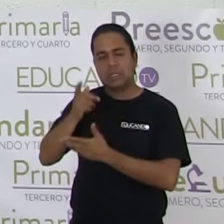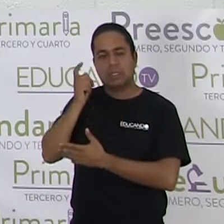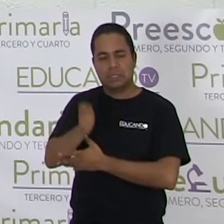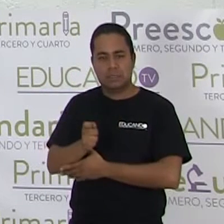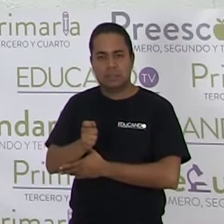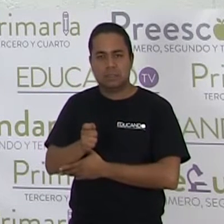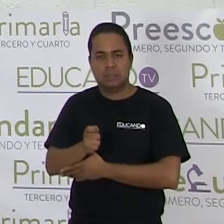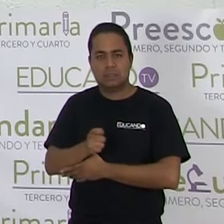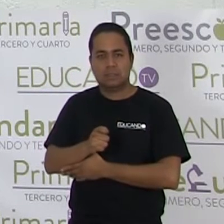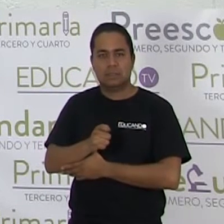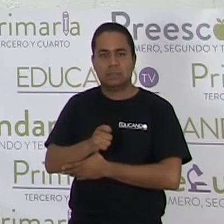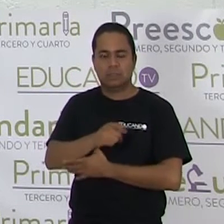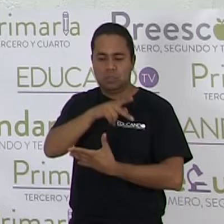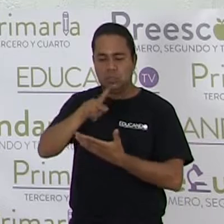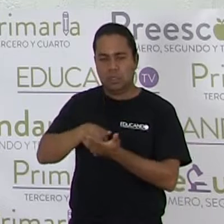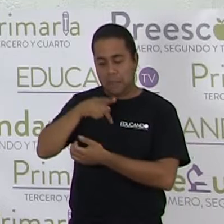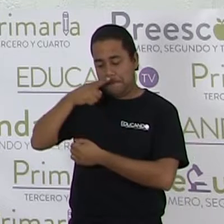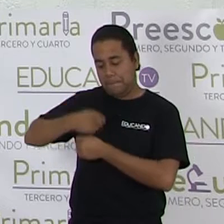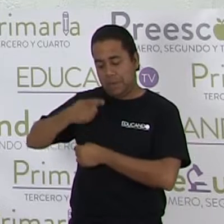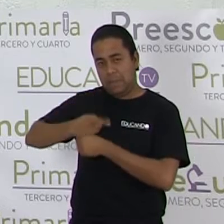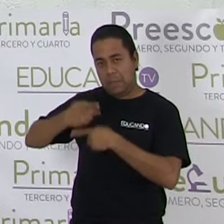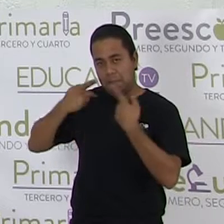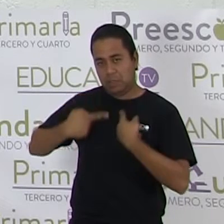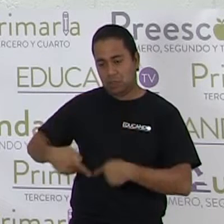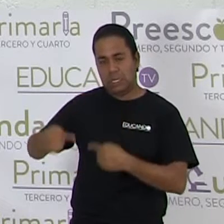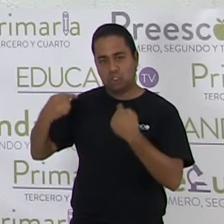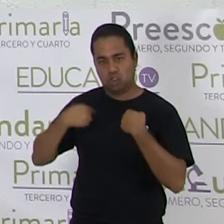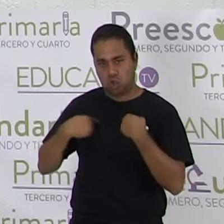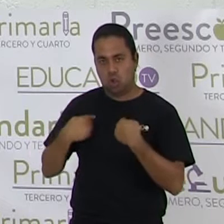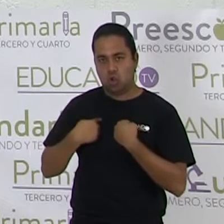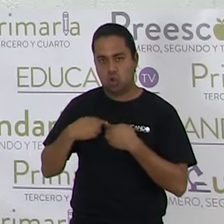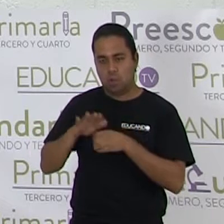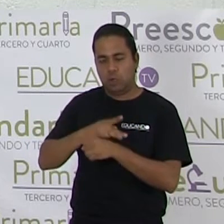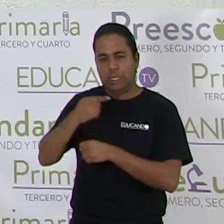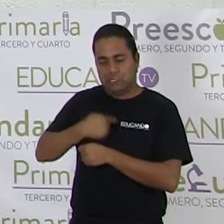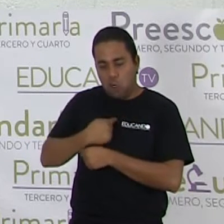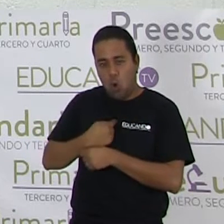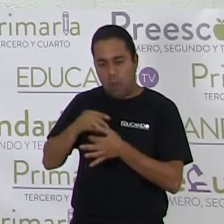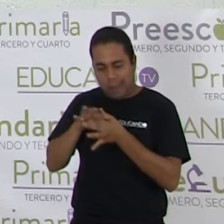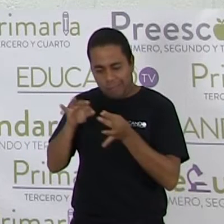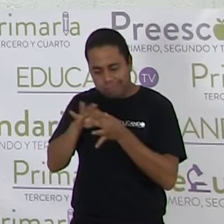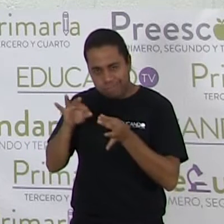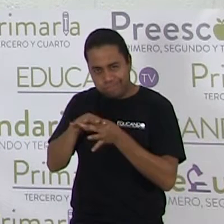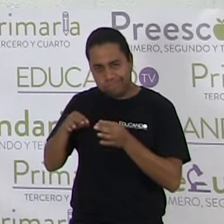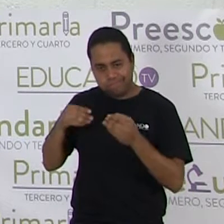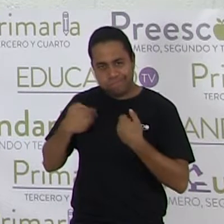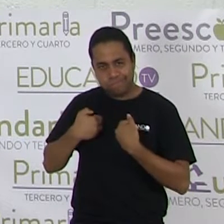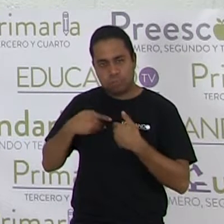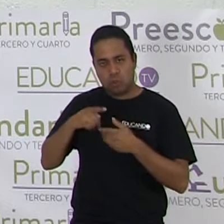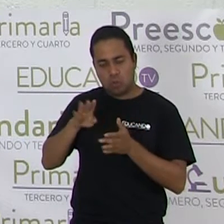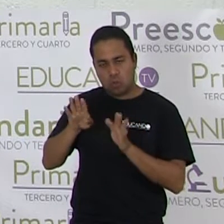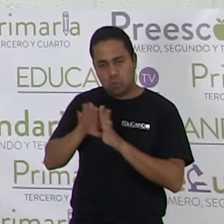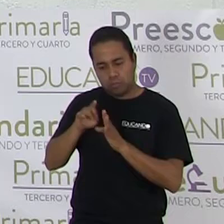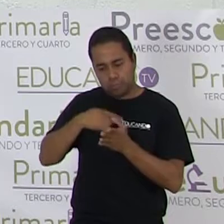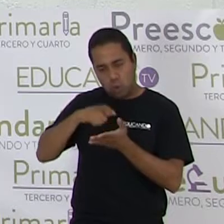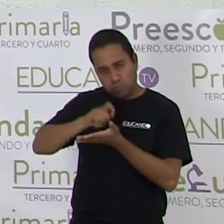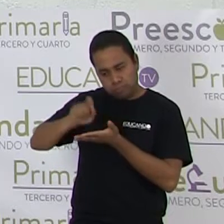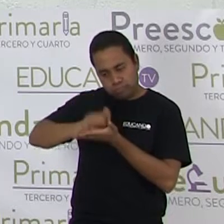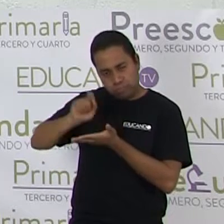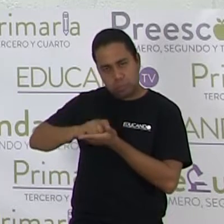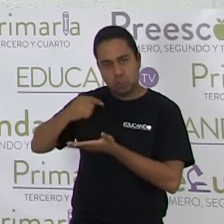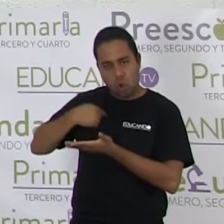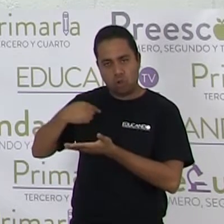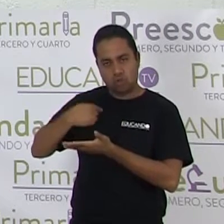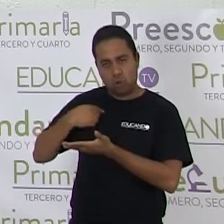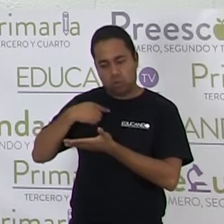en lo que es primera persona, porque él lo está describiendo de forma coherente y sencilla.